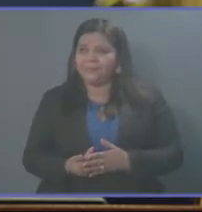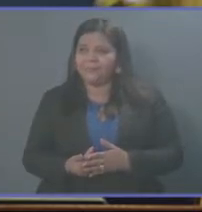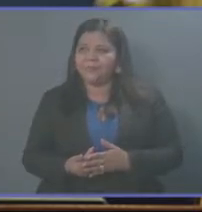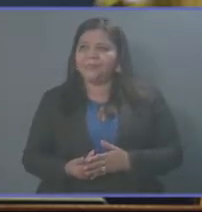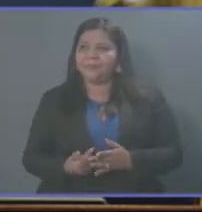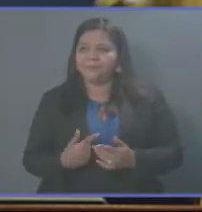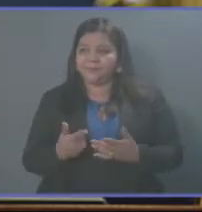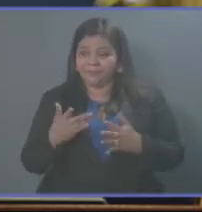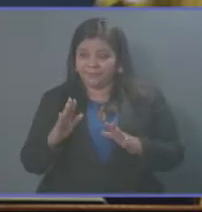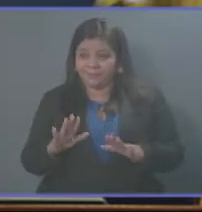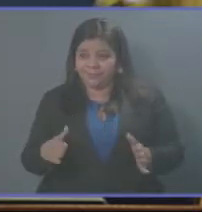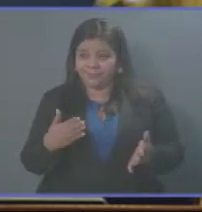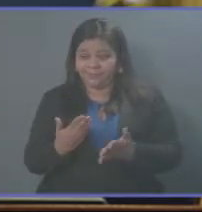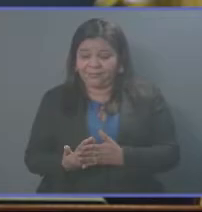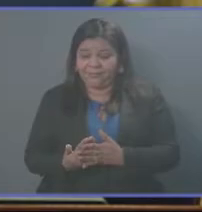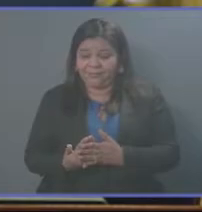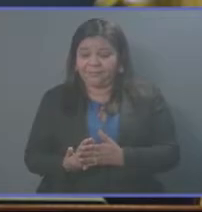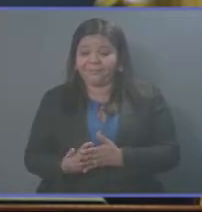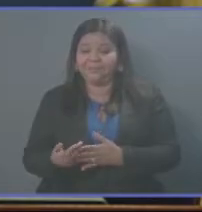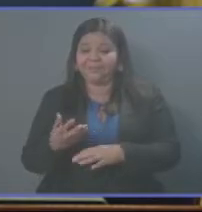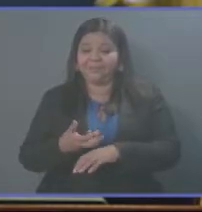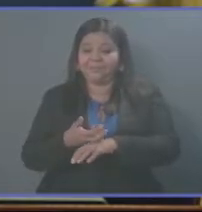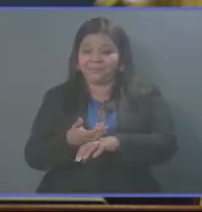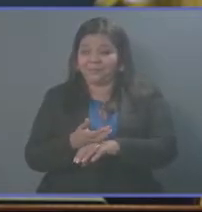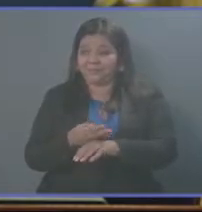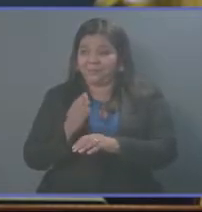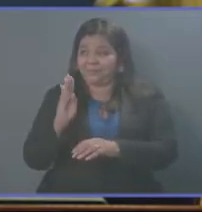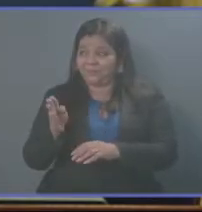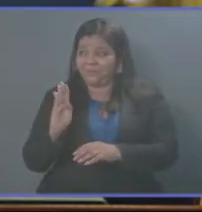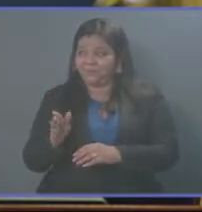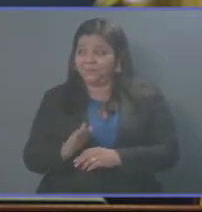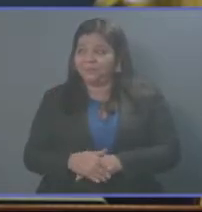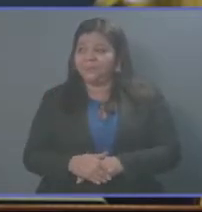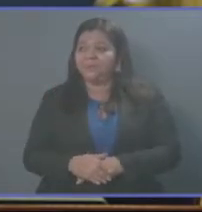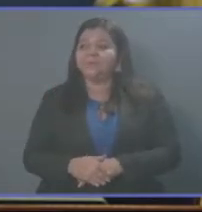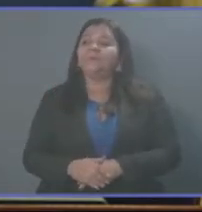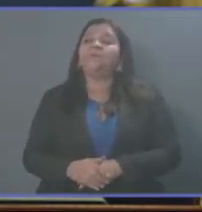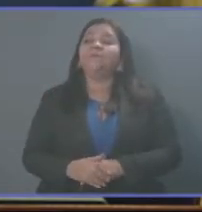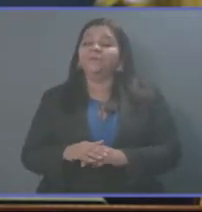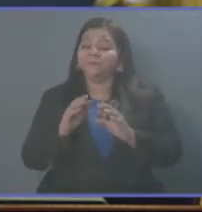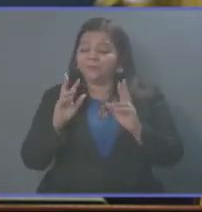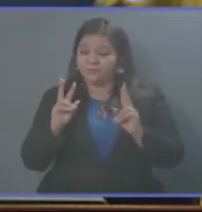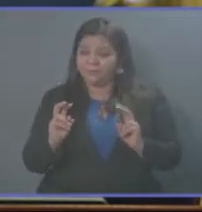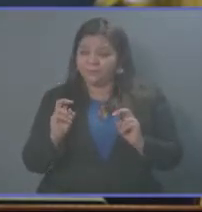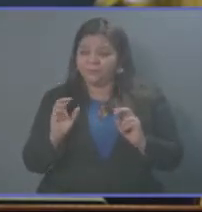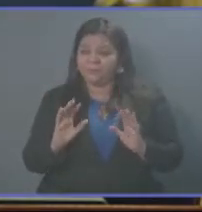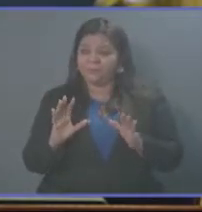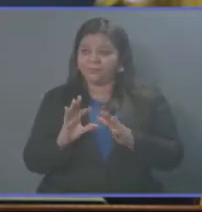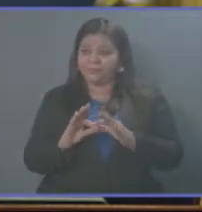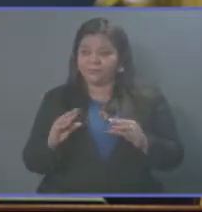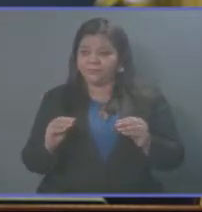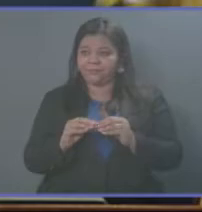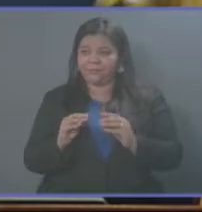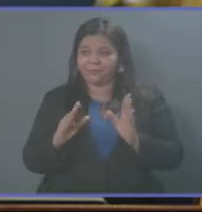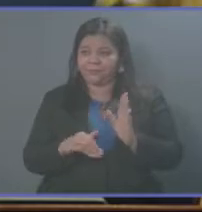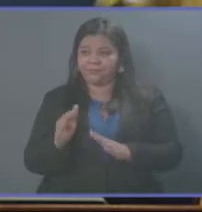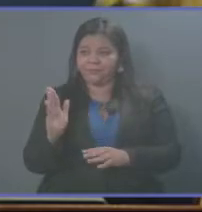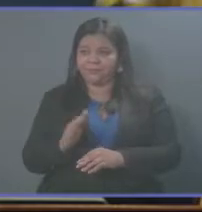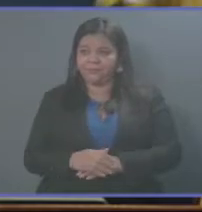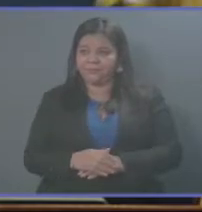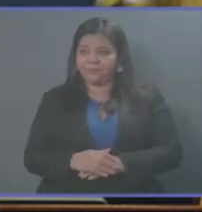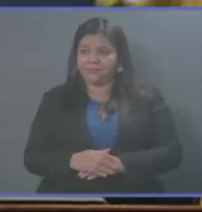El transporte público urbano y la movilidad de la población